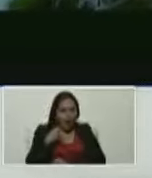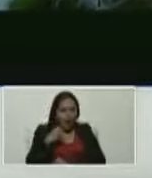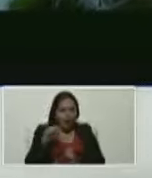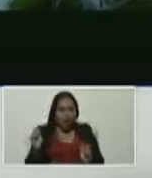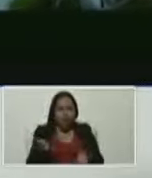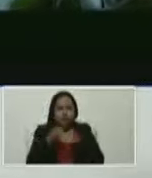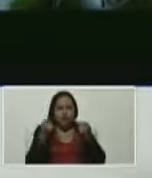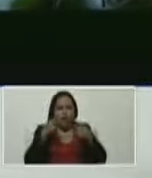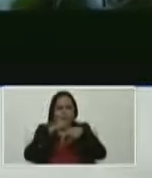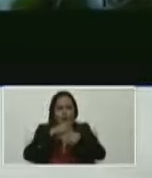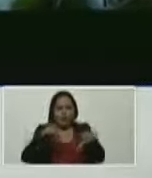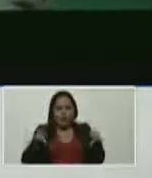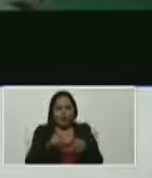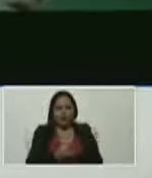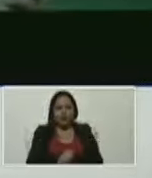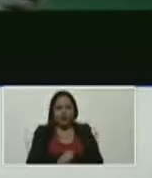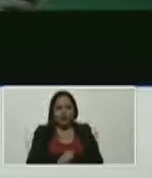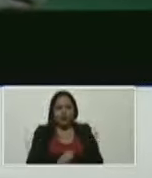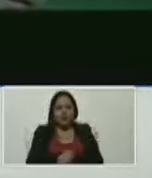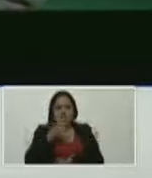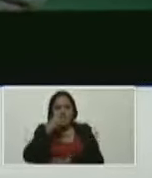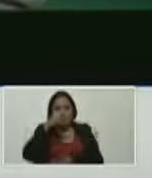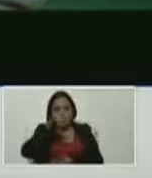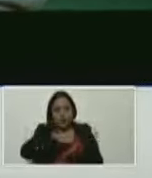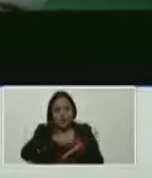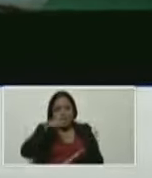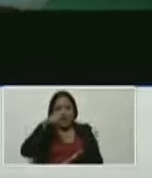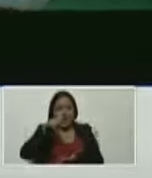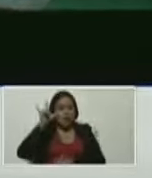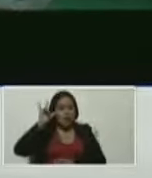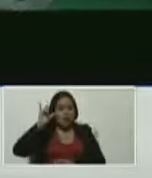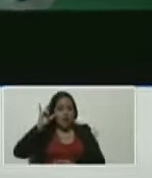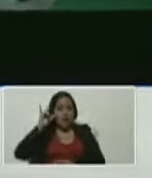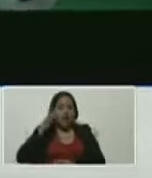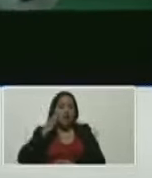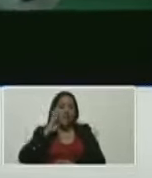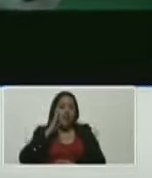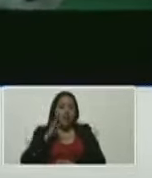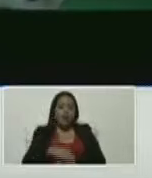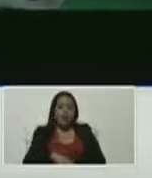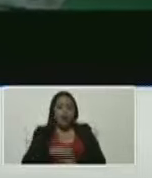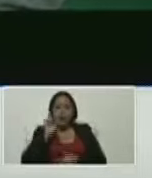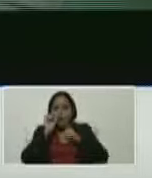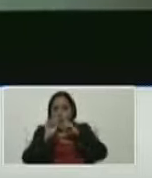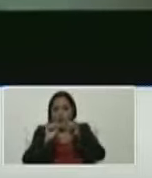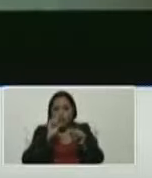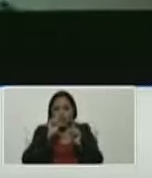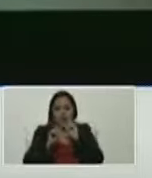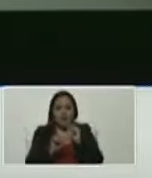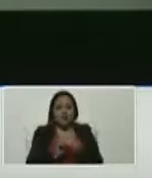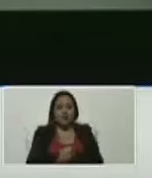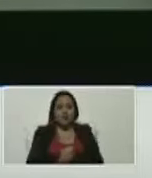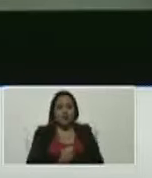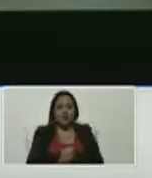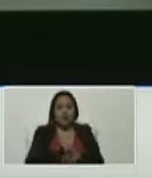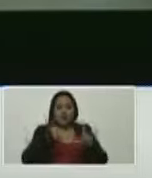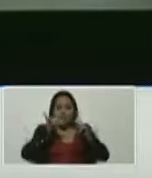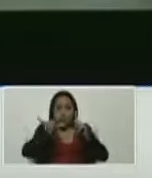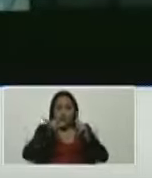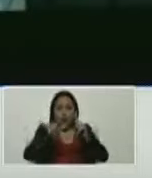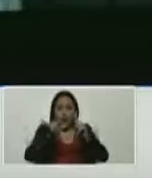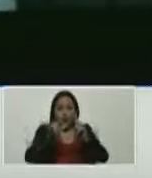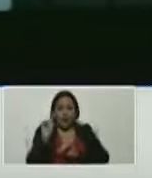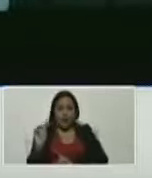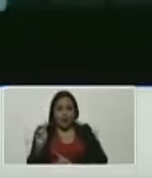lanzamos públicamente por WhatsApp, por Instagram, por Facebook, por Twitter, por YouTube, el